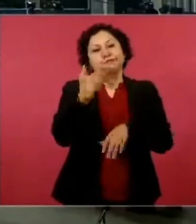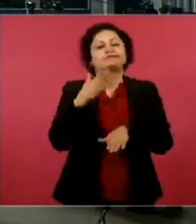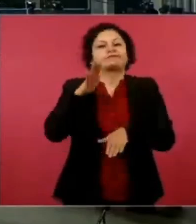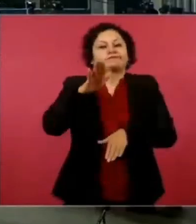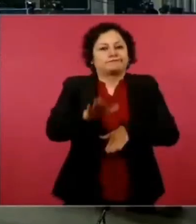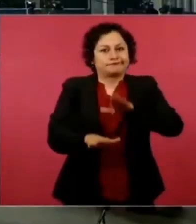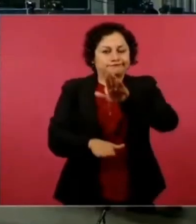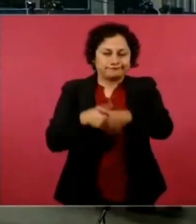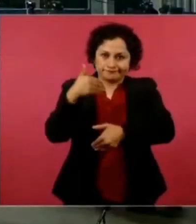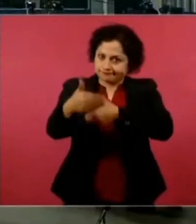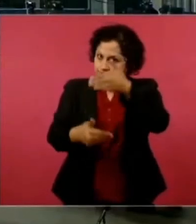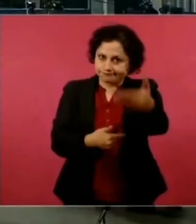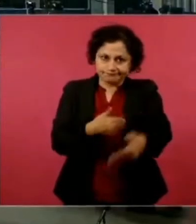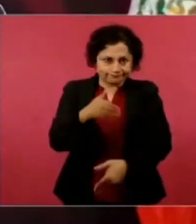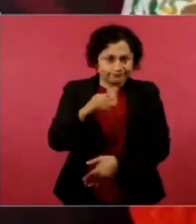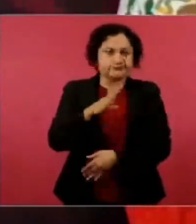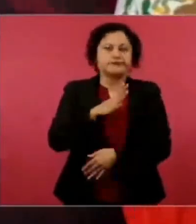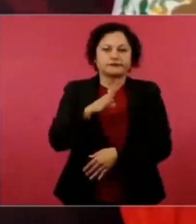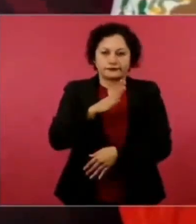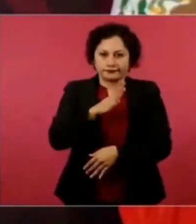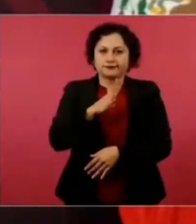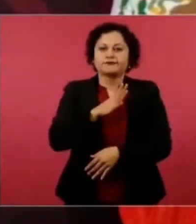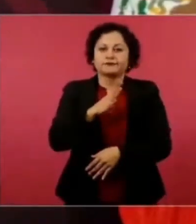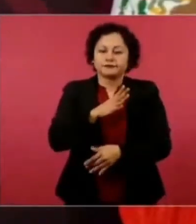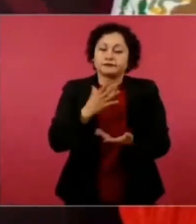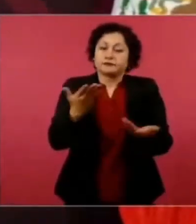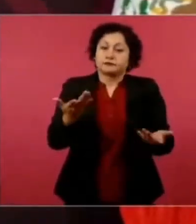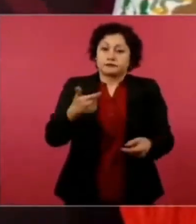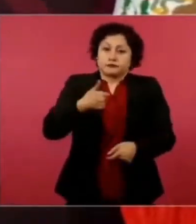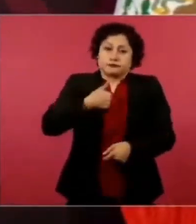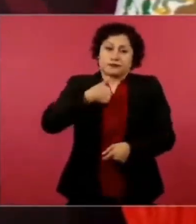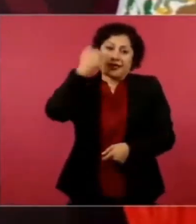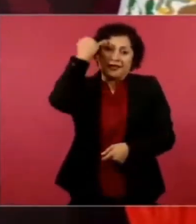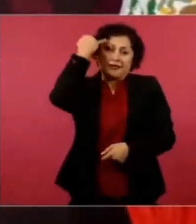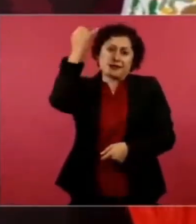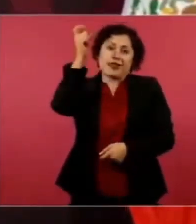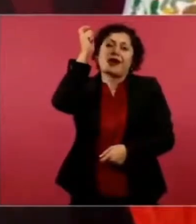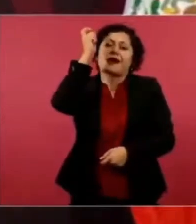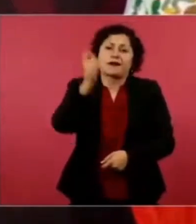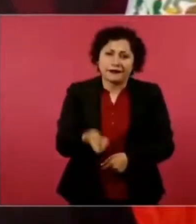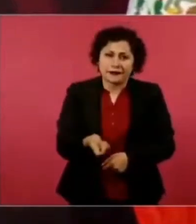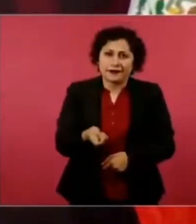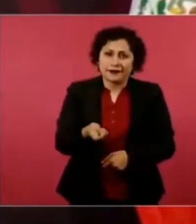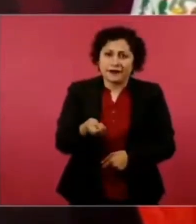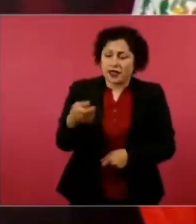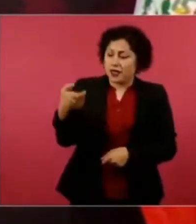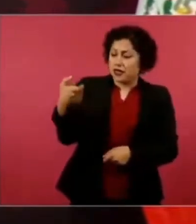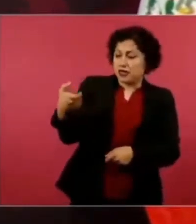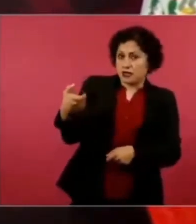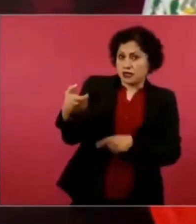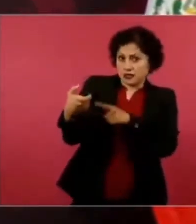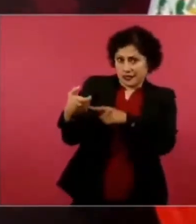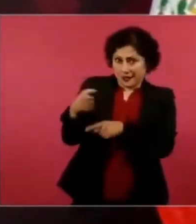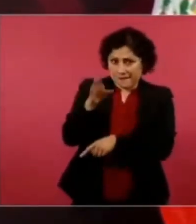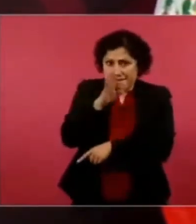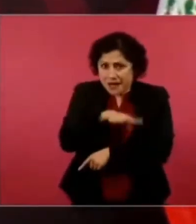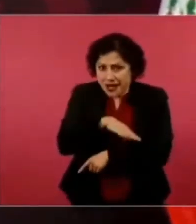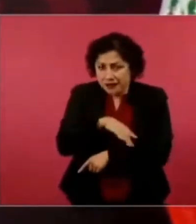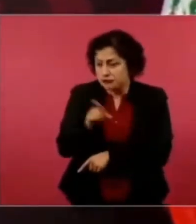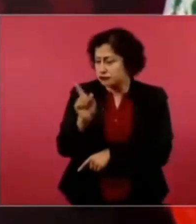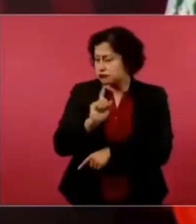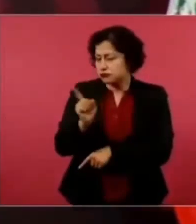siempre he sostenido que no todo el que tiene es malvado. Hay quienes hacen